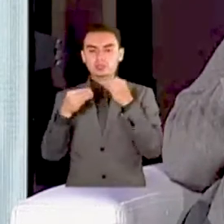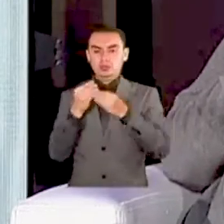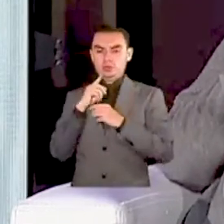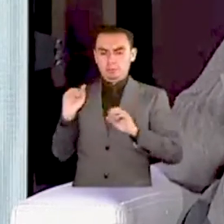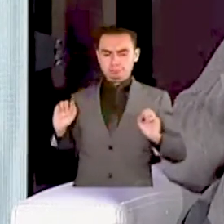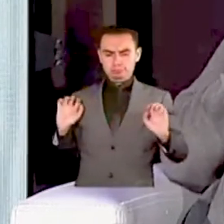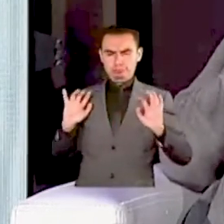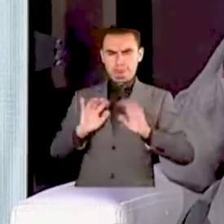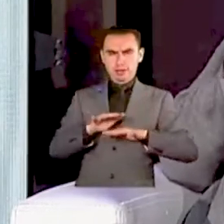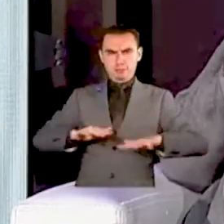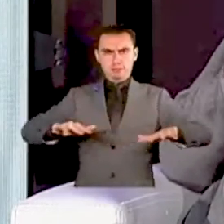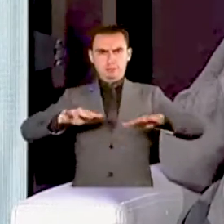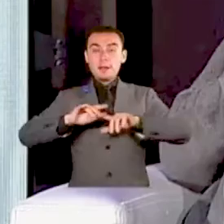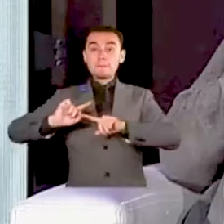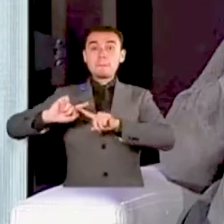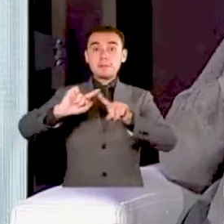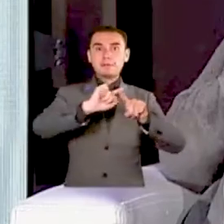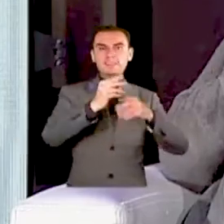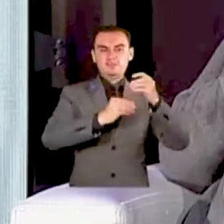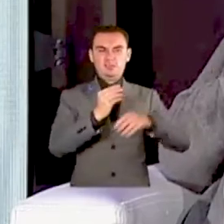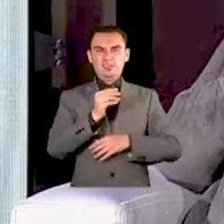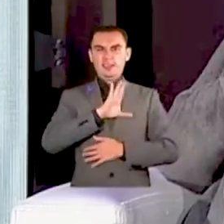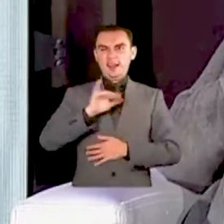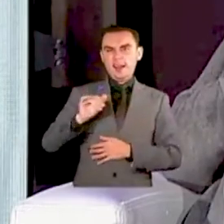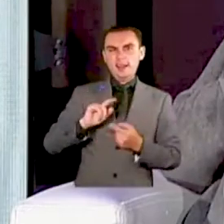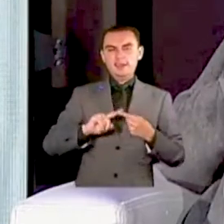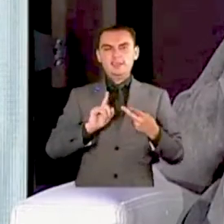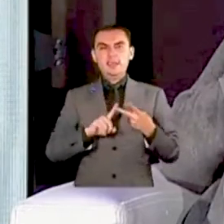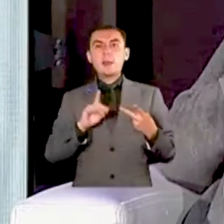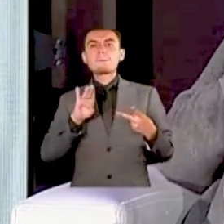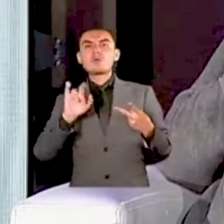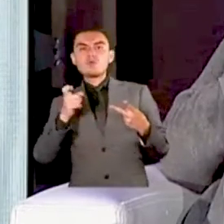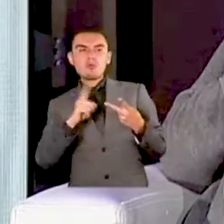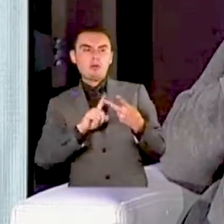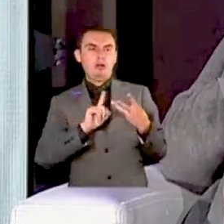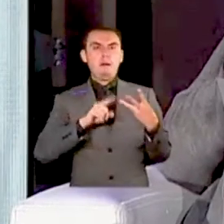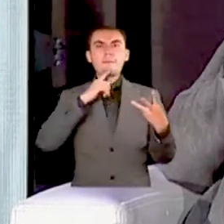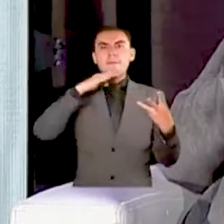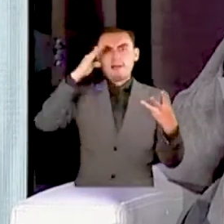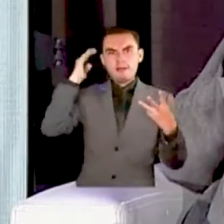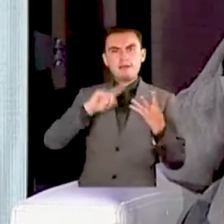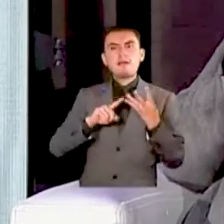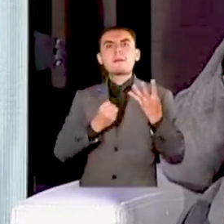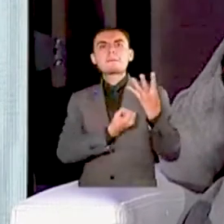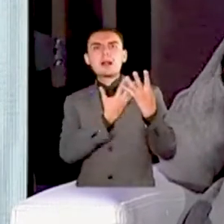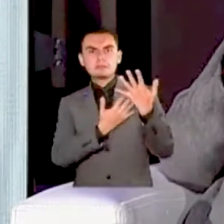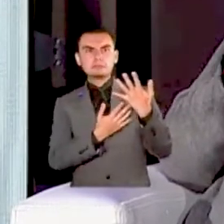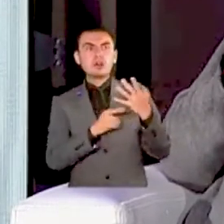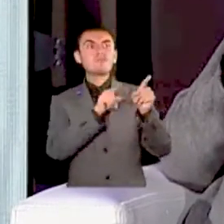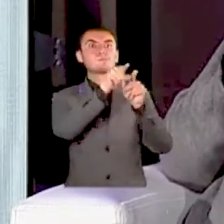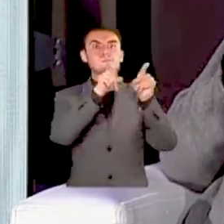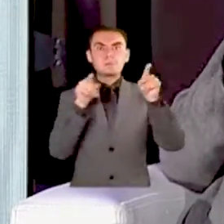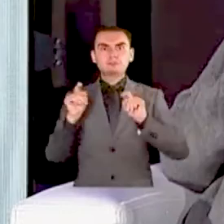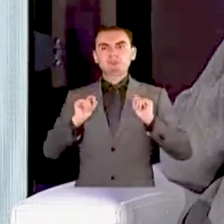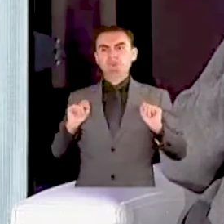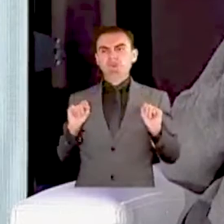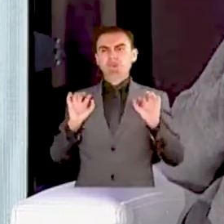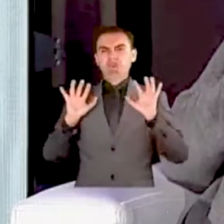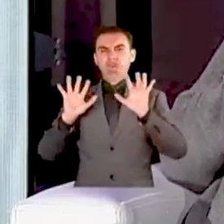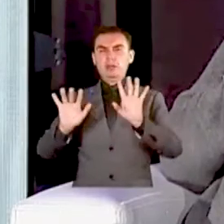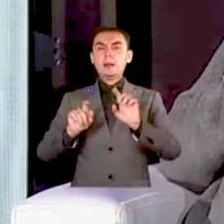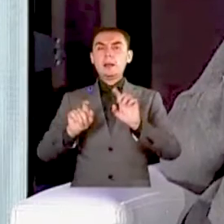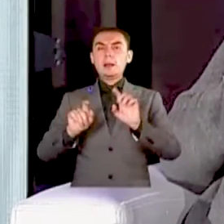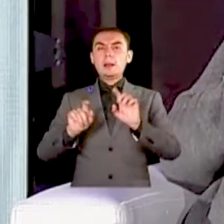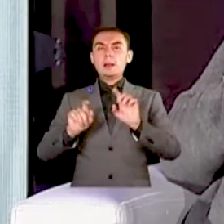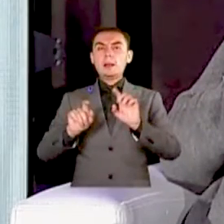territorios. Tuvimos funcionarios en Cali, en Buga, Popayán, Medellín y en Pasto, que permanecieron allí entre mayo